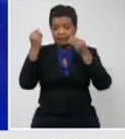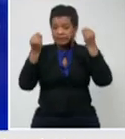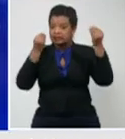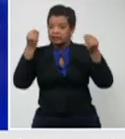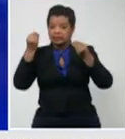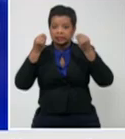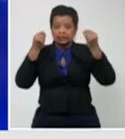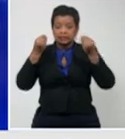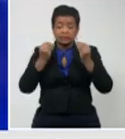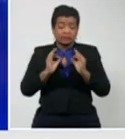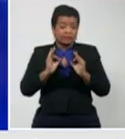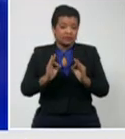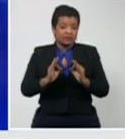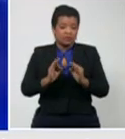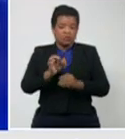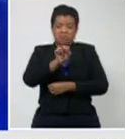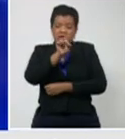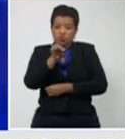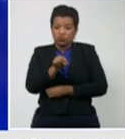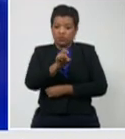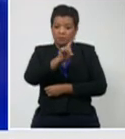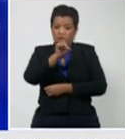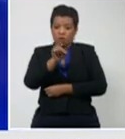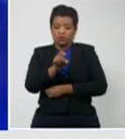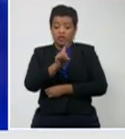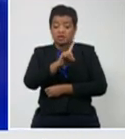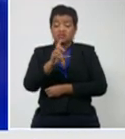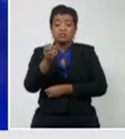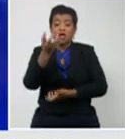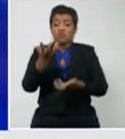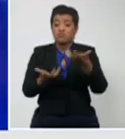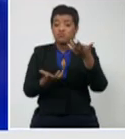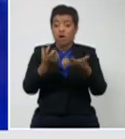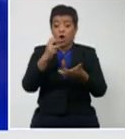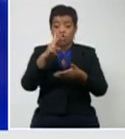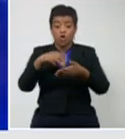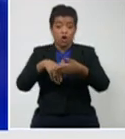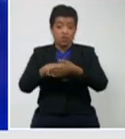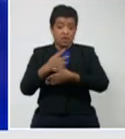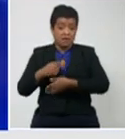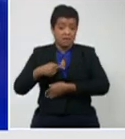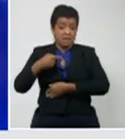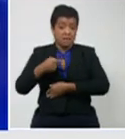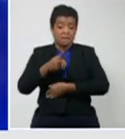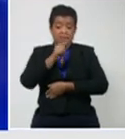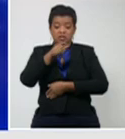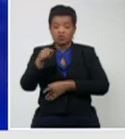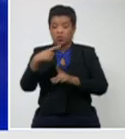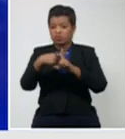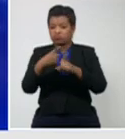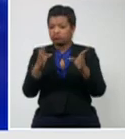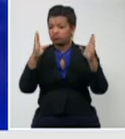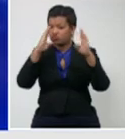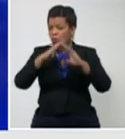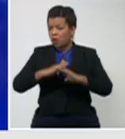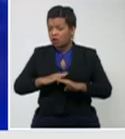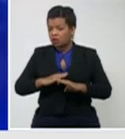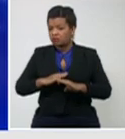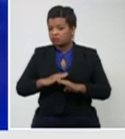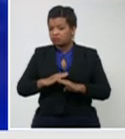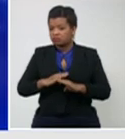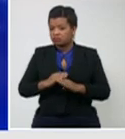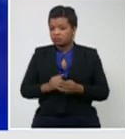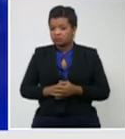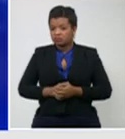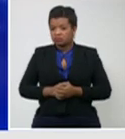días preguntándonos si Cienfuegos, doctor, lleva 2 días consecutivos sin casos, porque hoy lo vimos con los casos